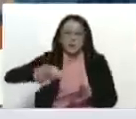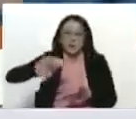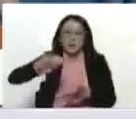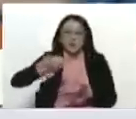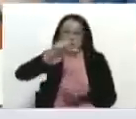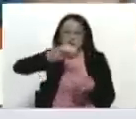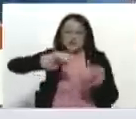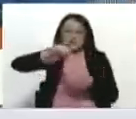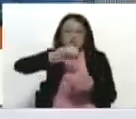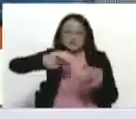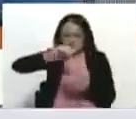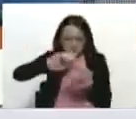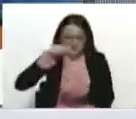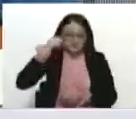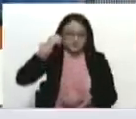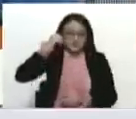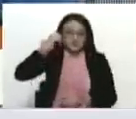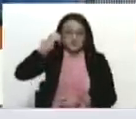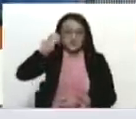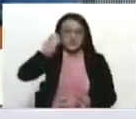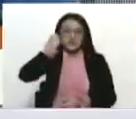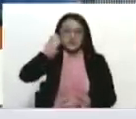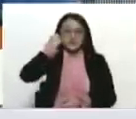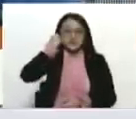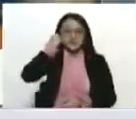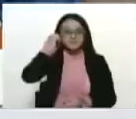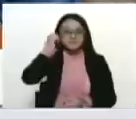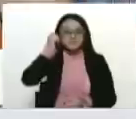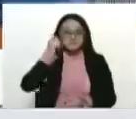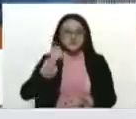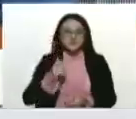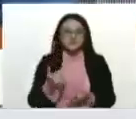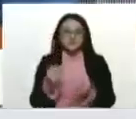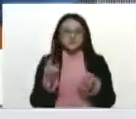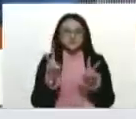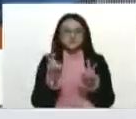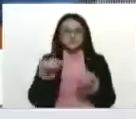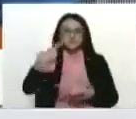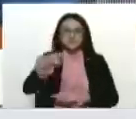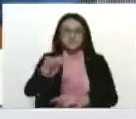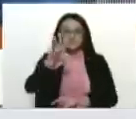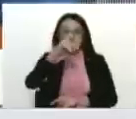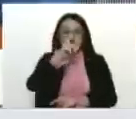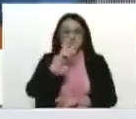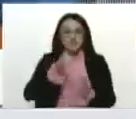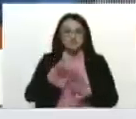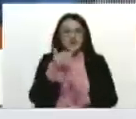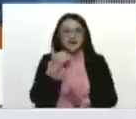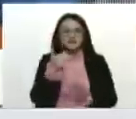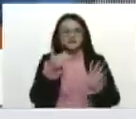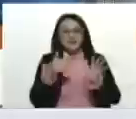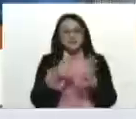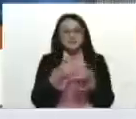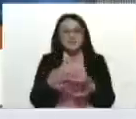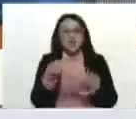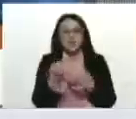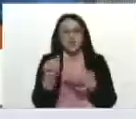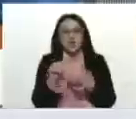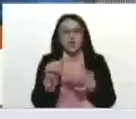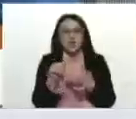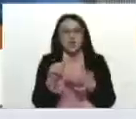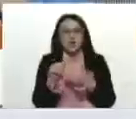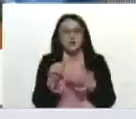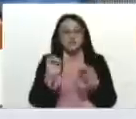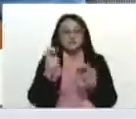no se da la vuelta en términos netos en los siguientes cinco años salieron casi seis mil millones de dólares y desde